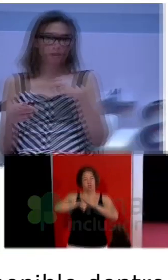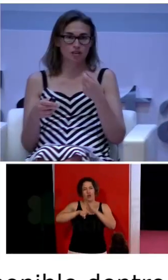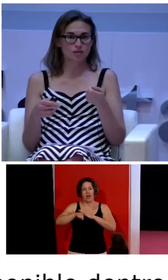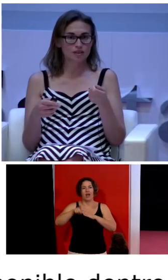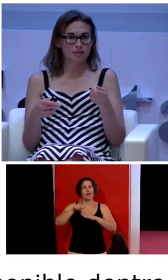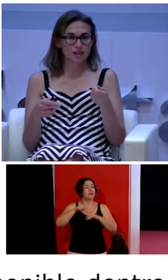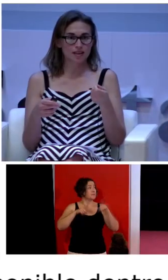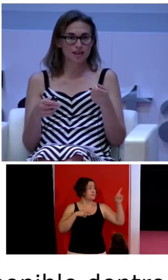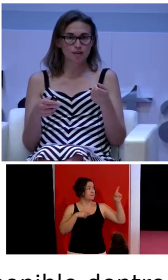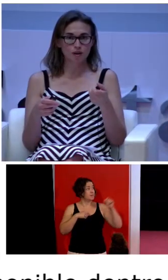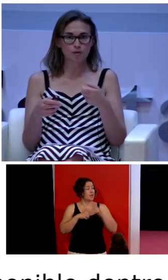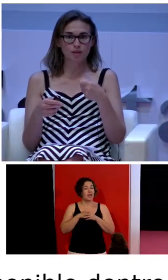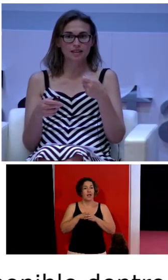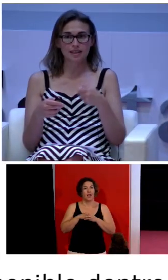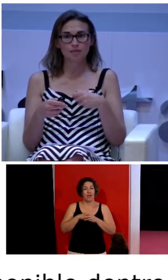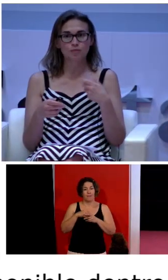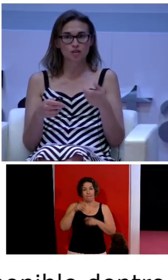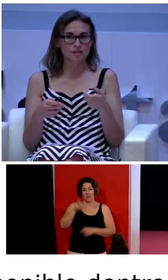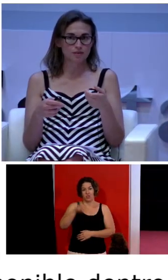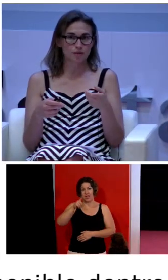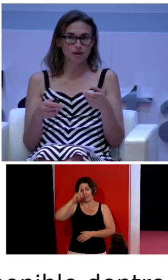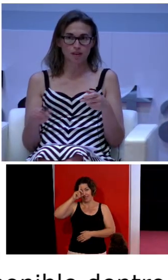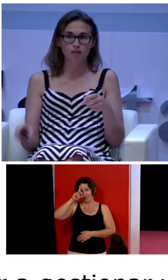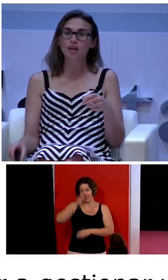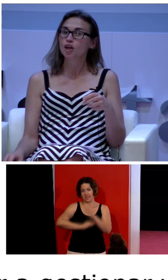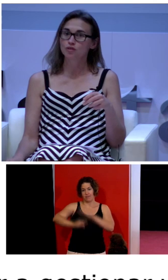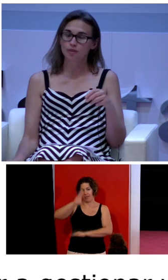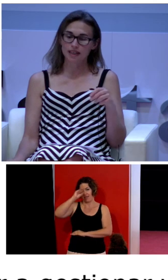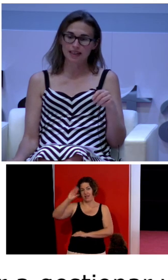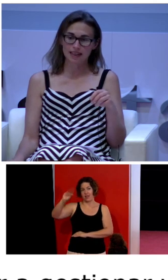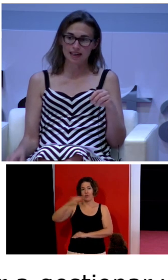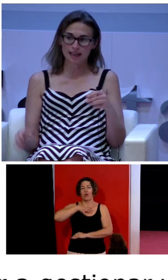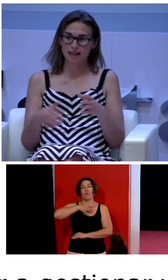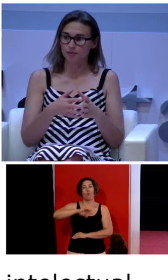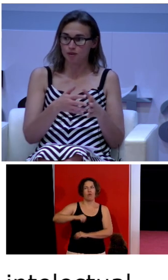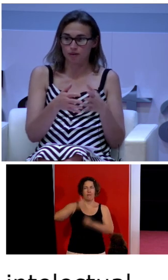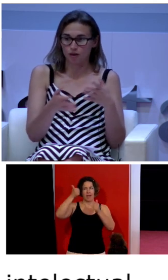que las personas con discapacidad intelectual pues puedan tener mucha más información